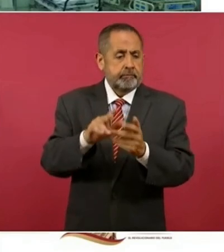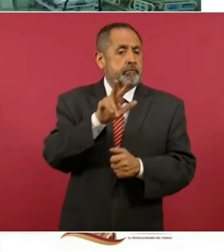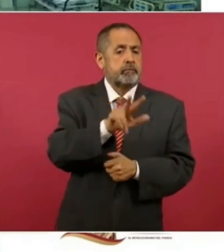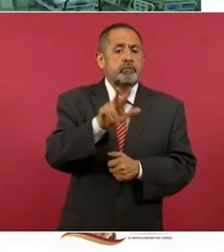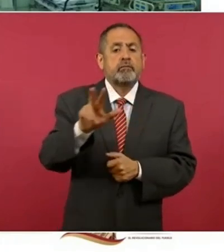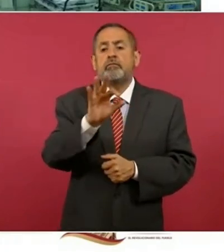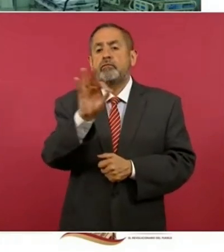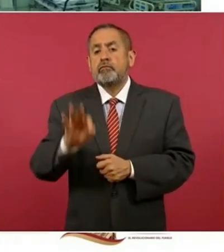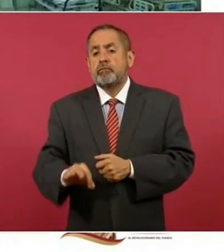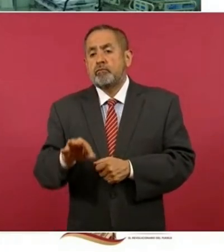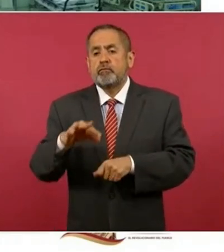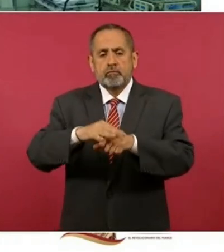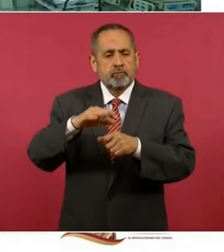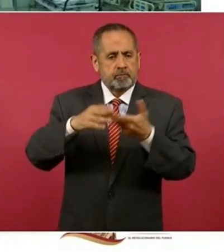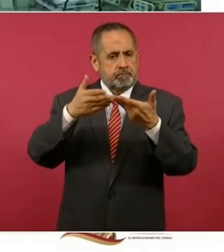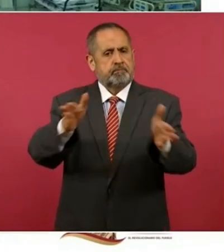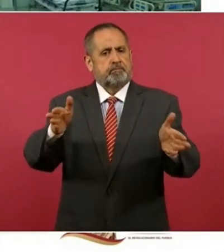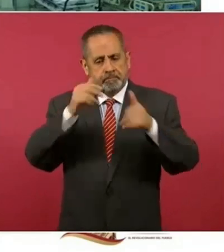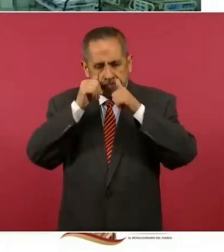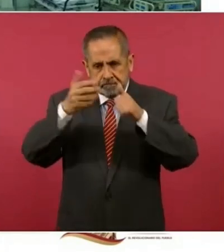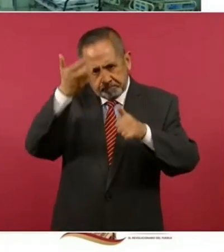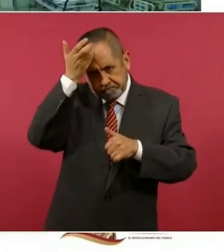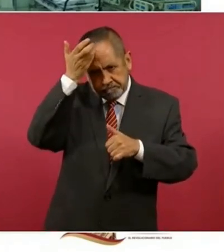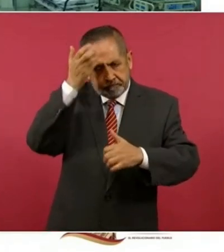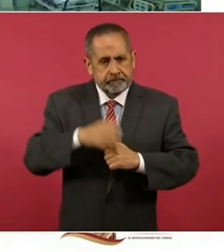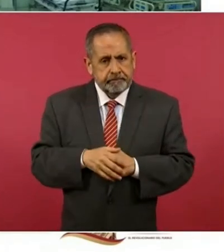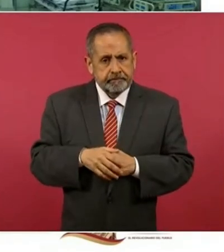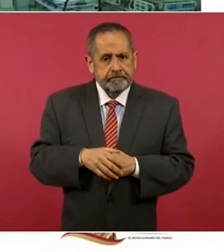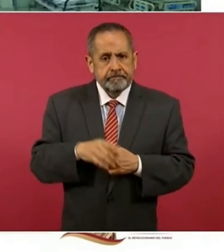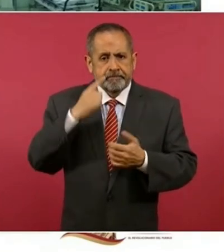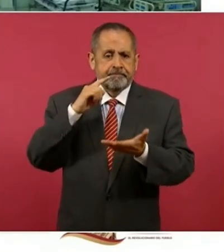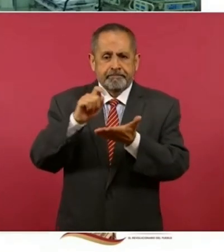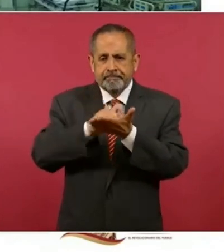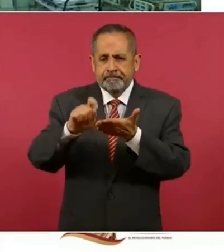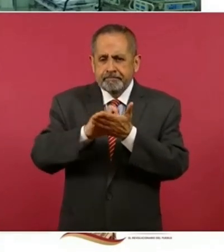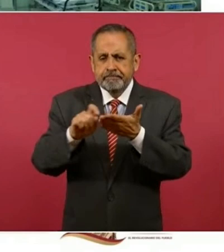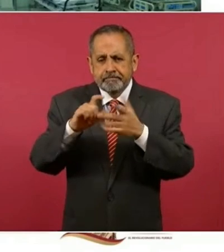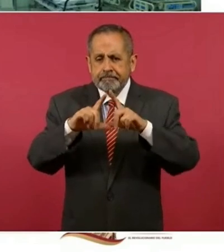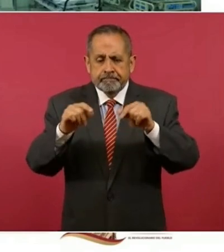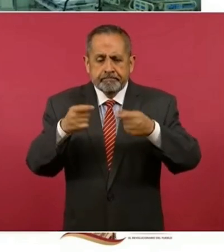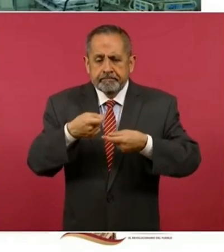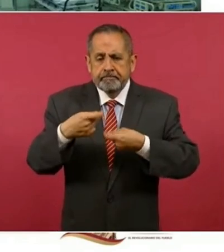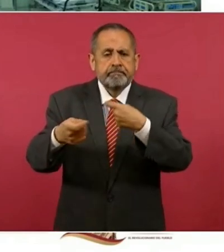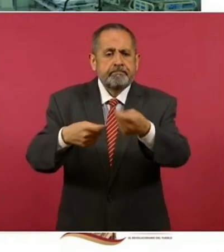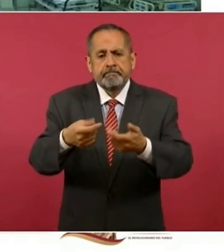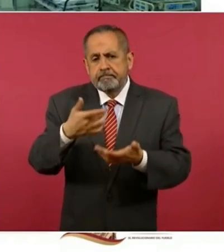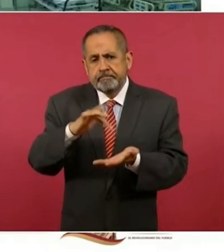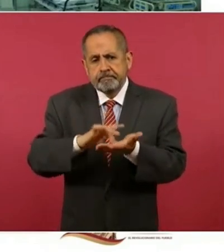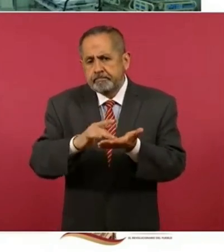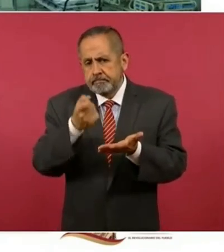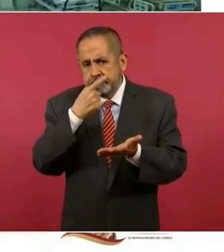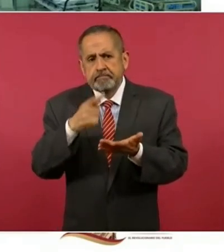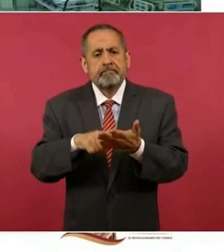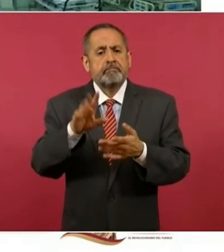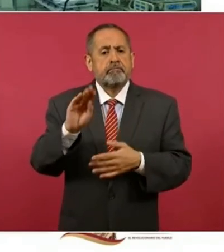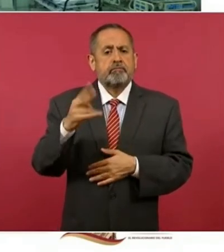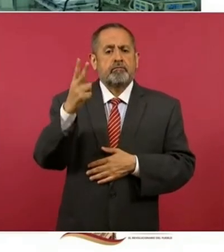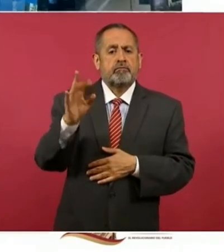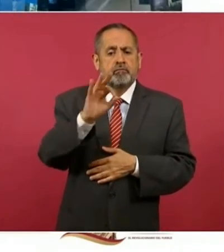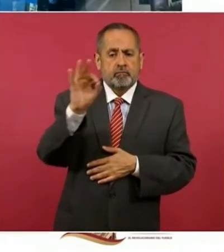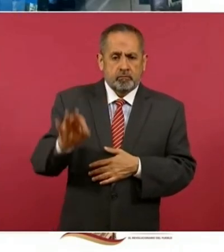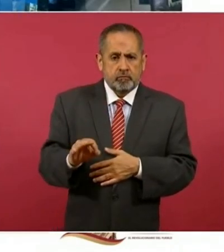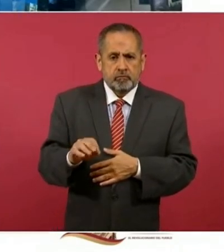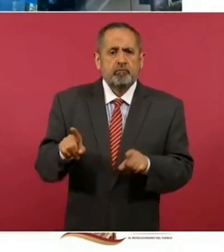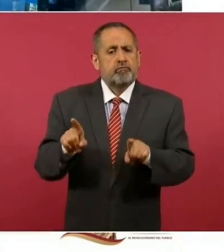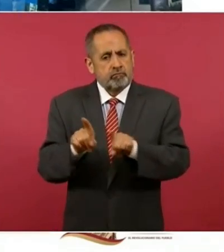médicos generales y personal de enfermería. El abasto de medicamentos en Colima está ya en el 94%. La productividad también se